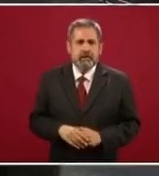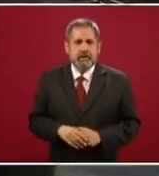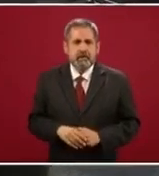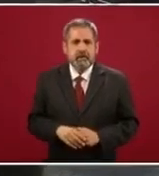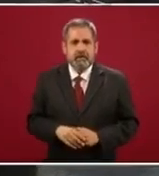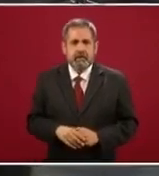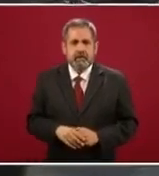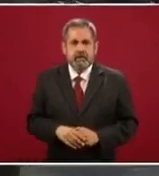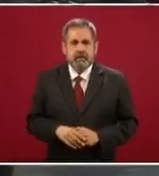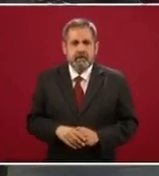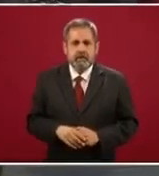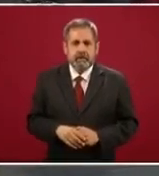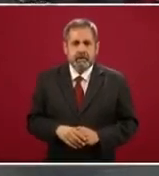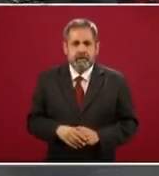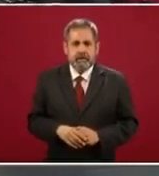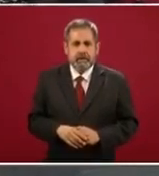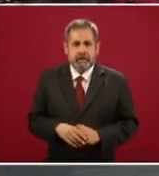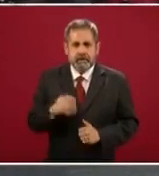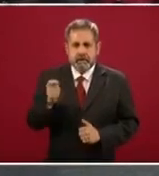¿Sí?